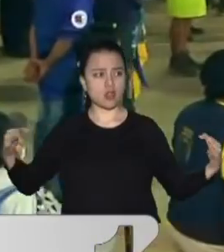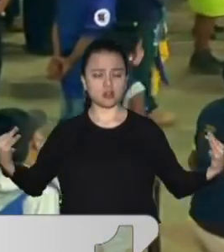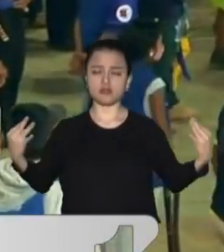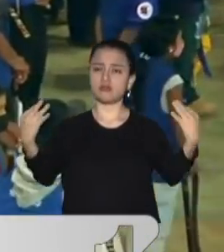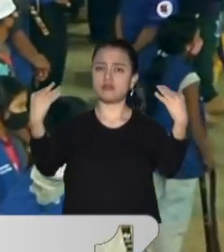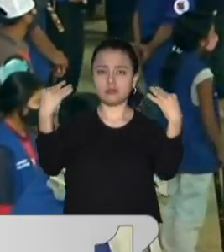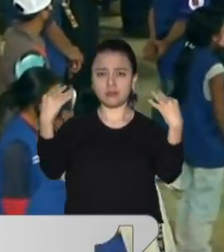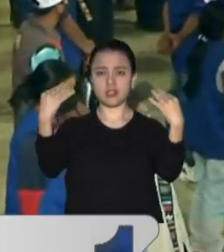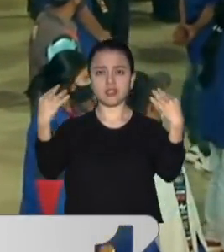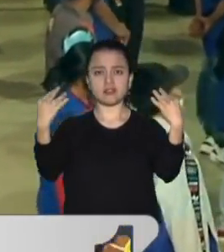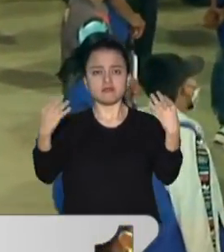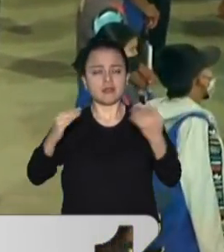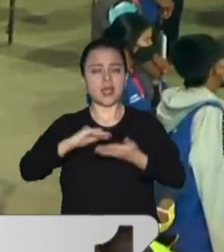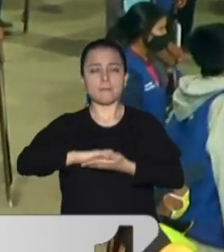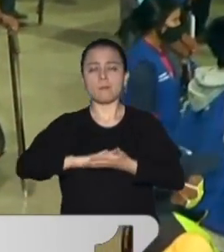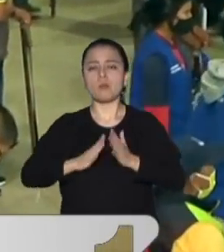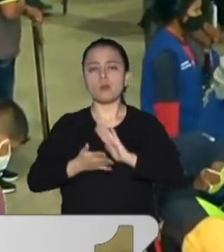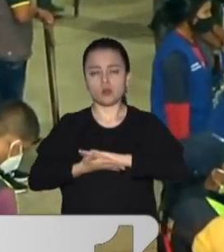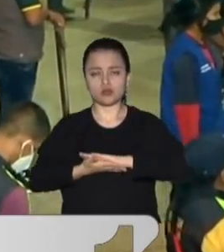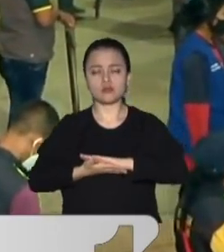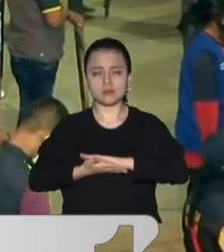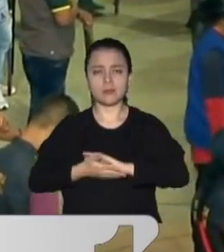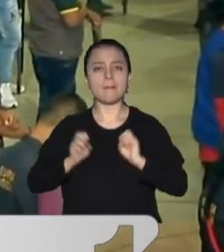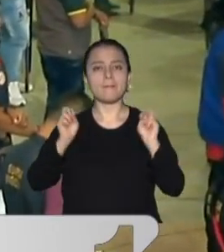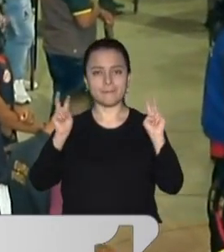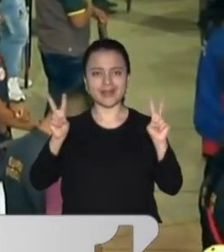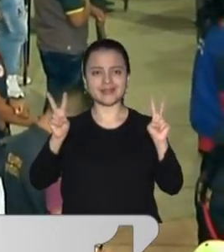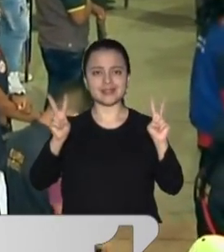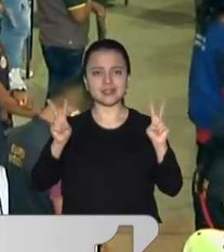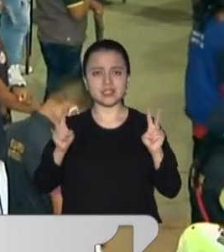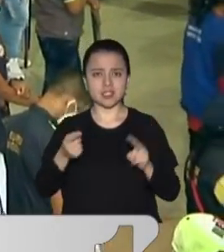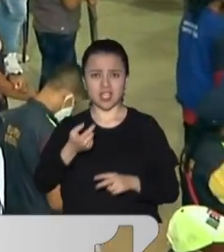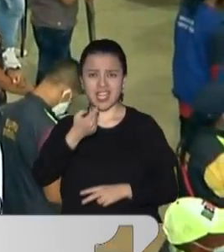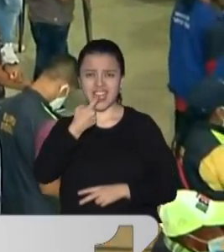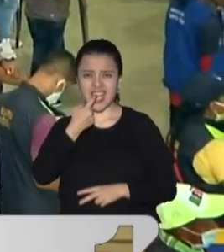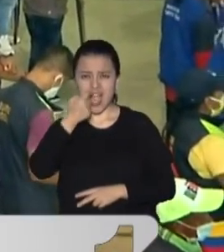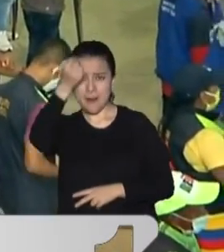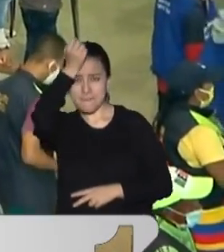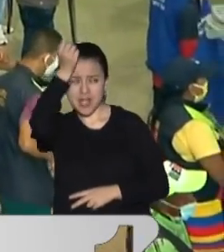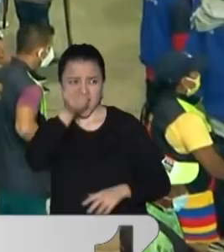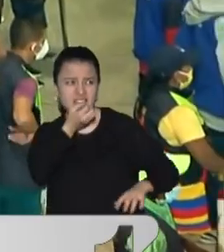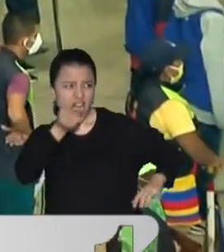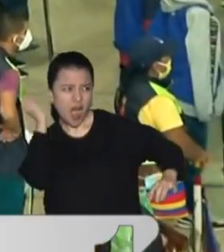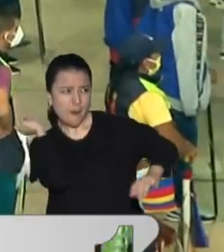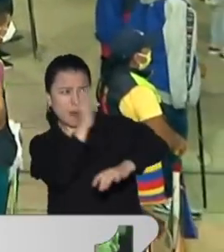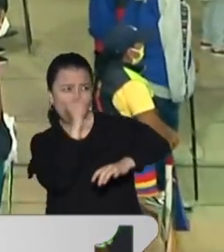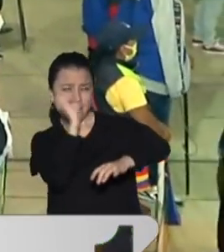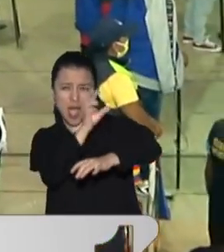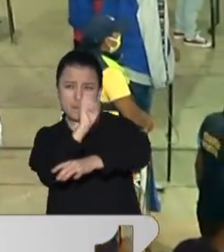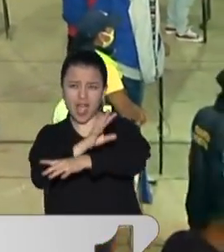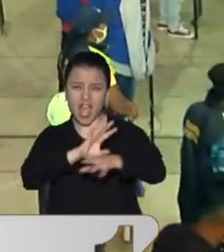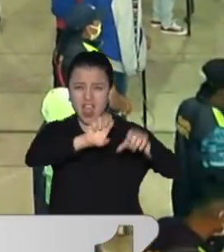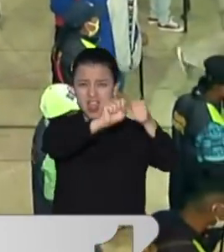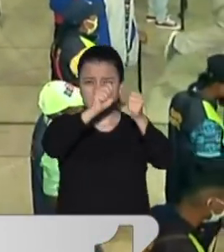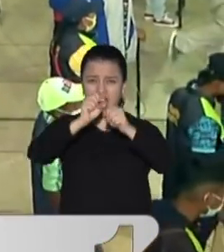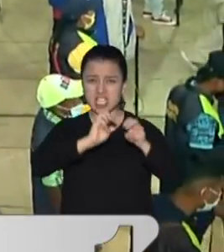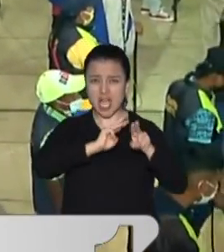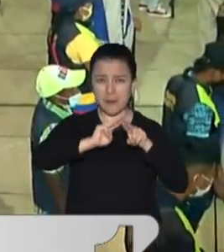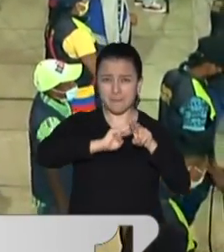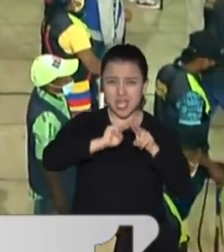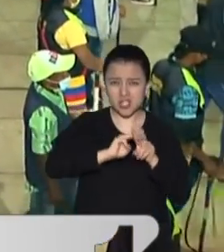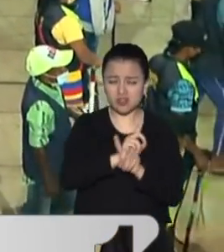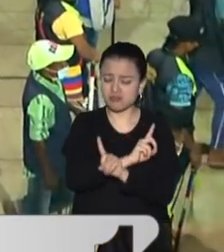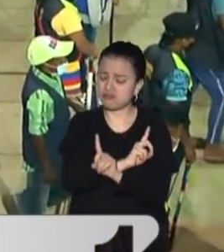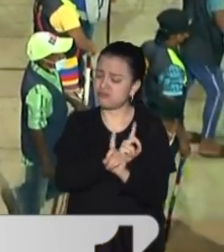están catalogando. No venimos a vandalizar, no venimos a apedrear las estaciones del sistema metro, no venimos a quemar